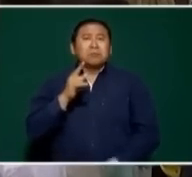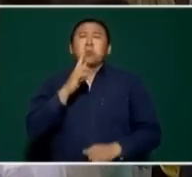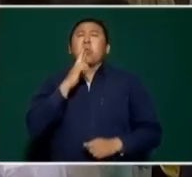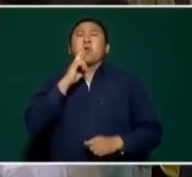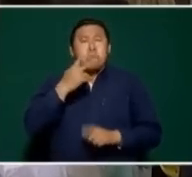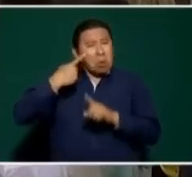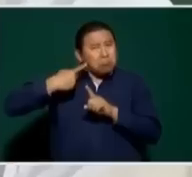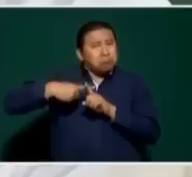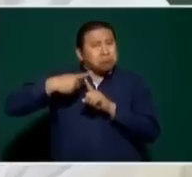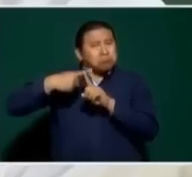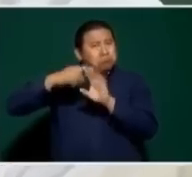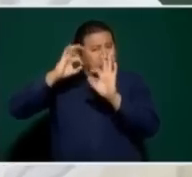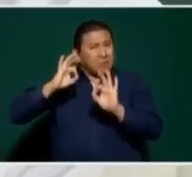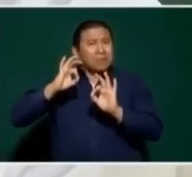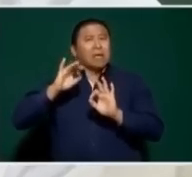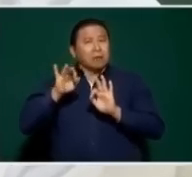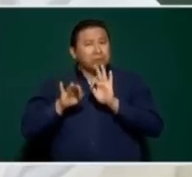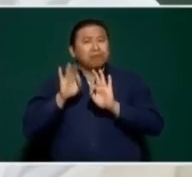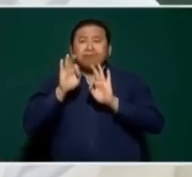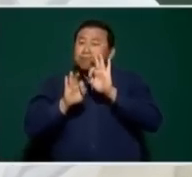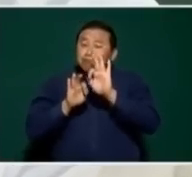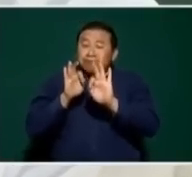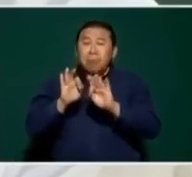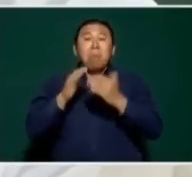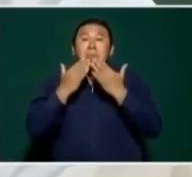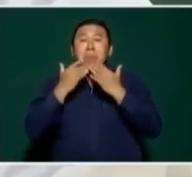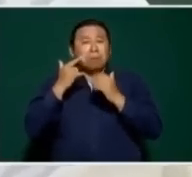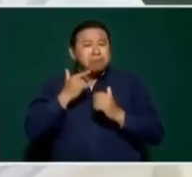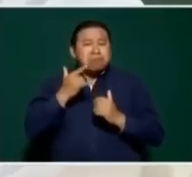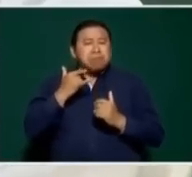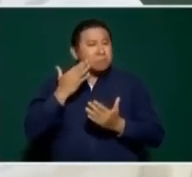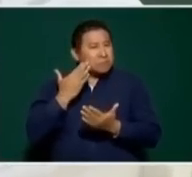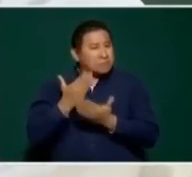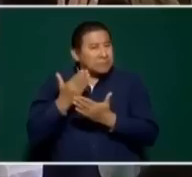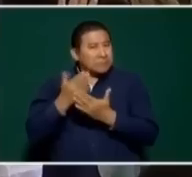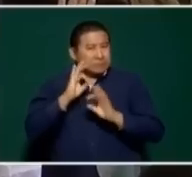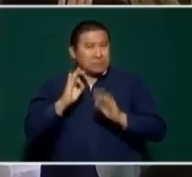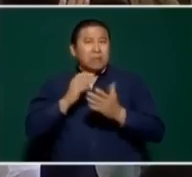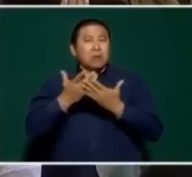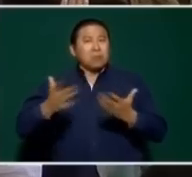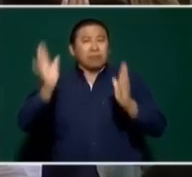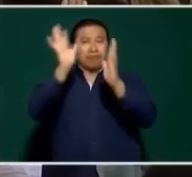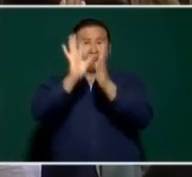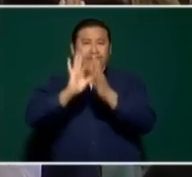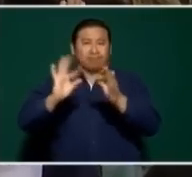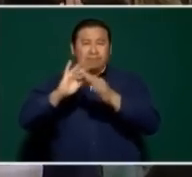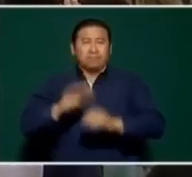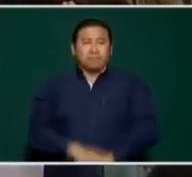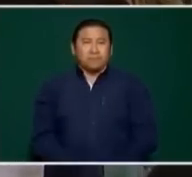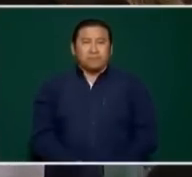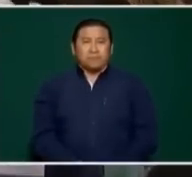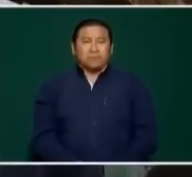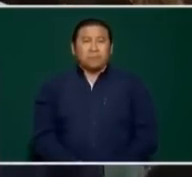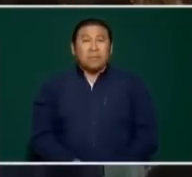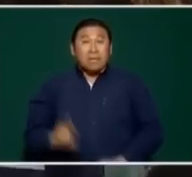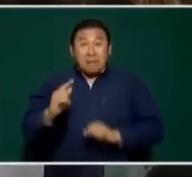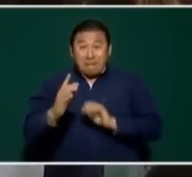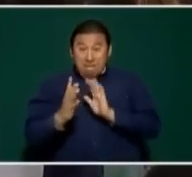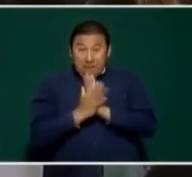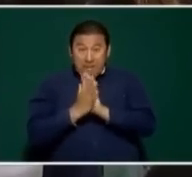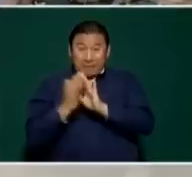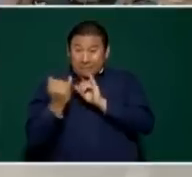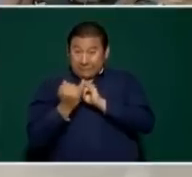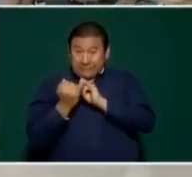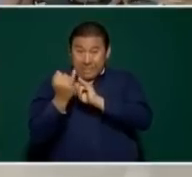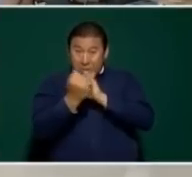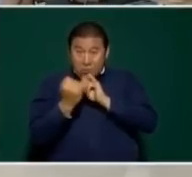solución y que ya estamos trabajando. Eso es lo que puedo comentarles. ¿Van a participar